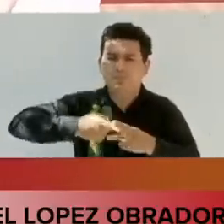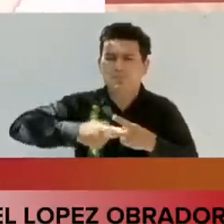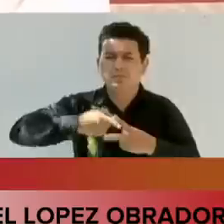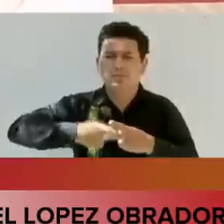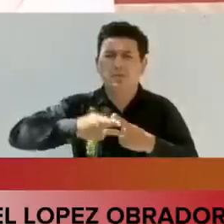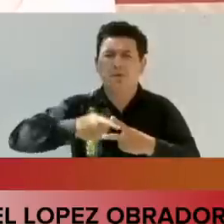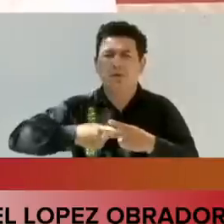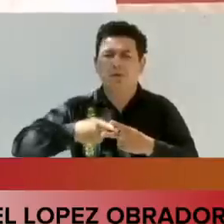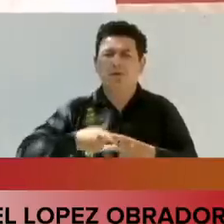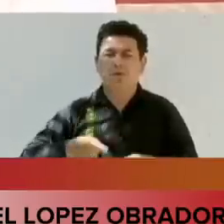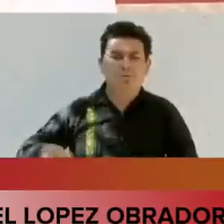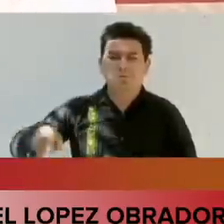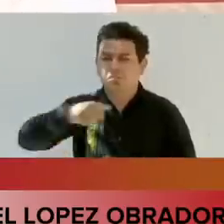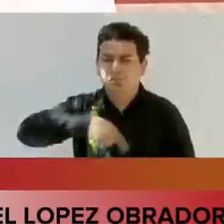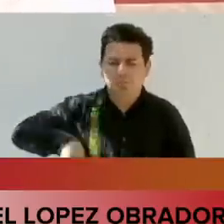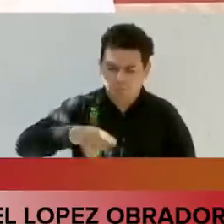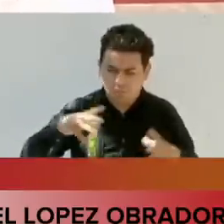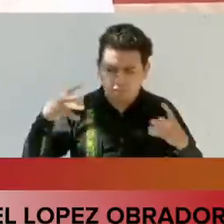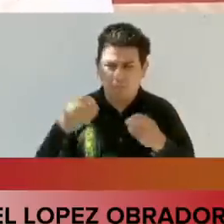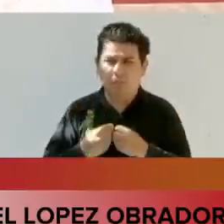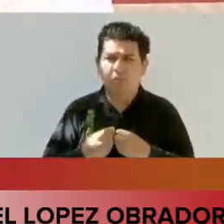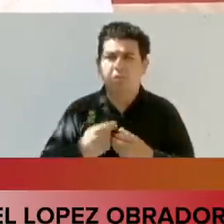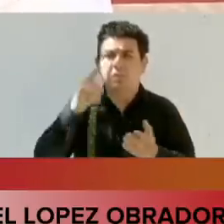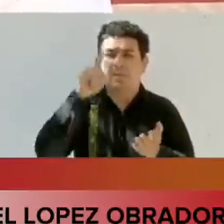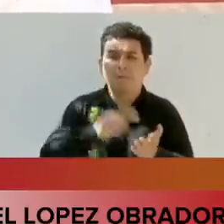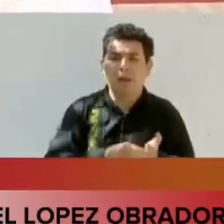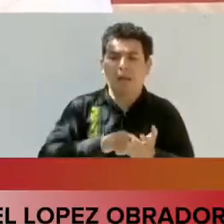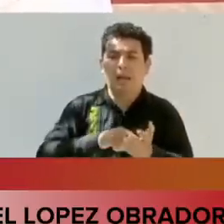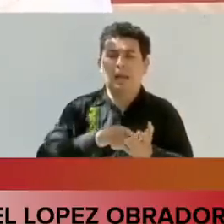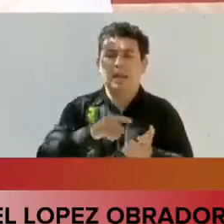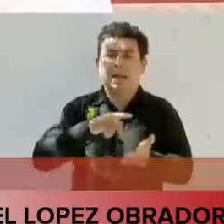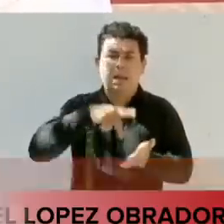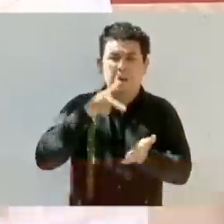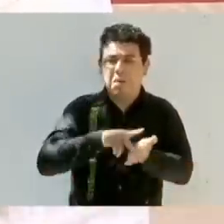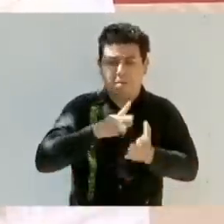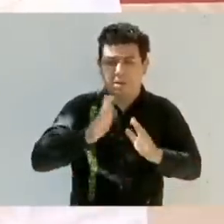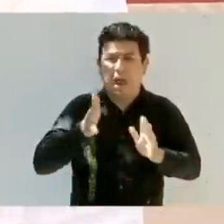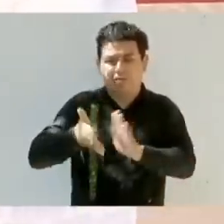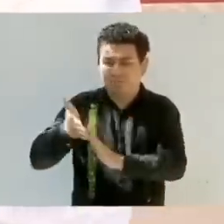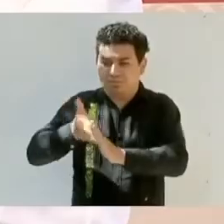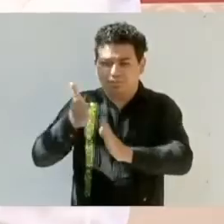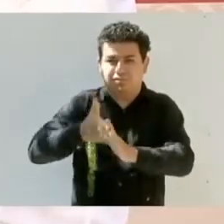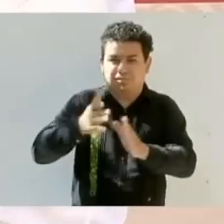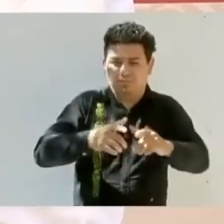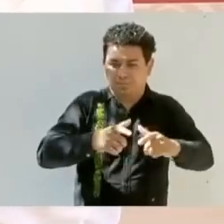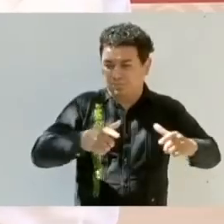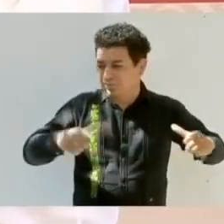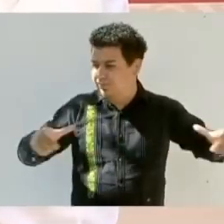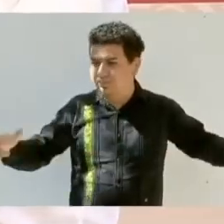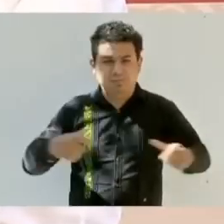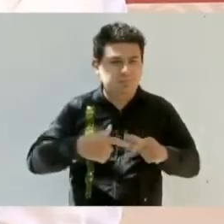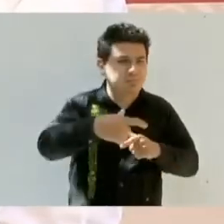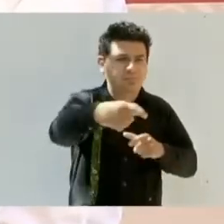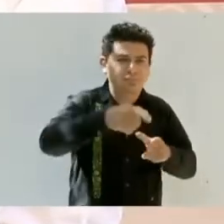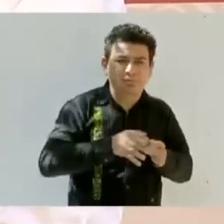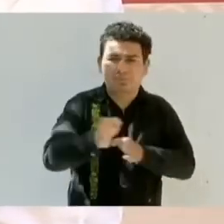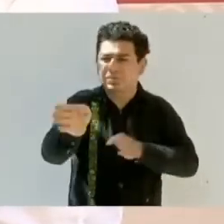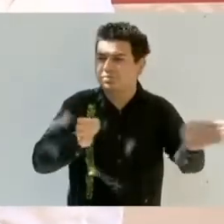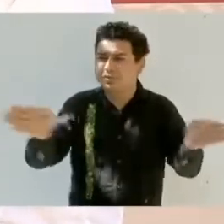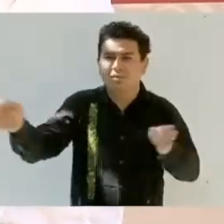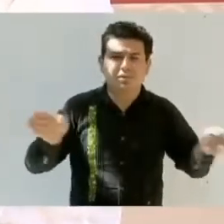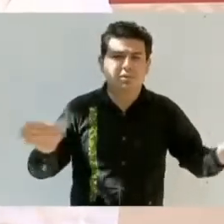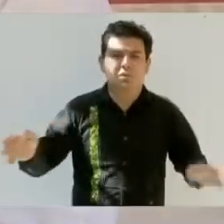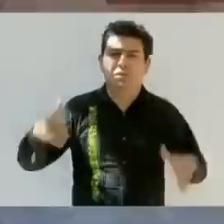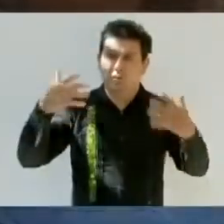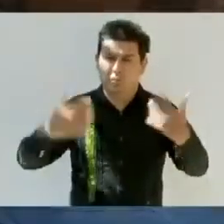estamos hablando de cerca de 1,000 kilómetros de construcción de caminos. Y él